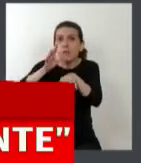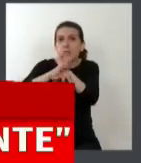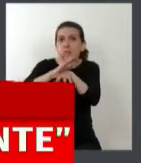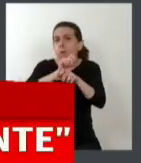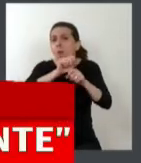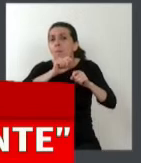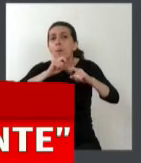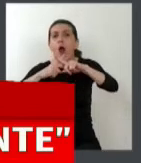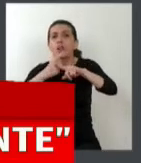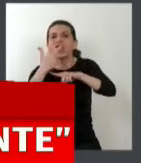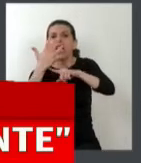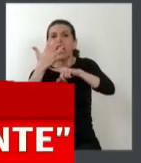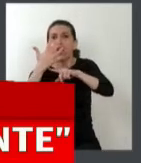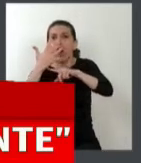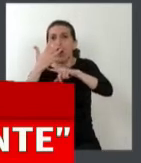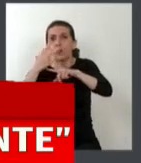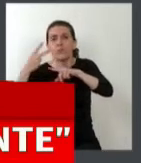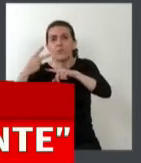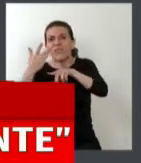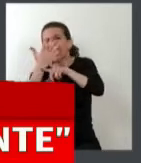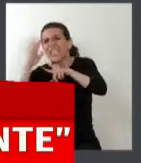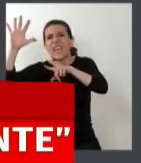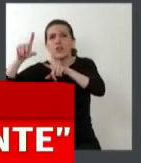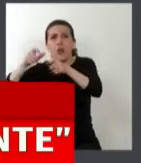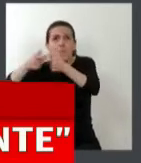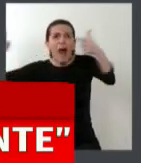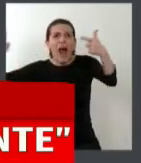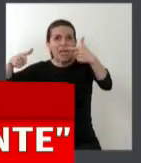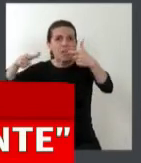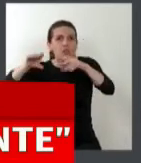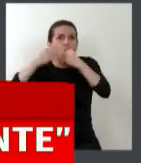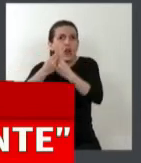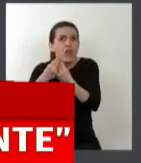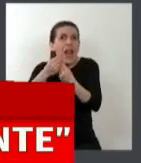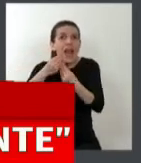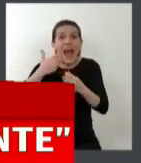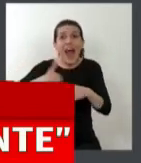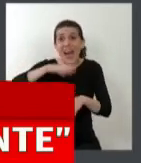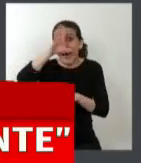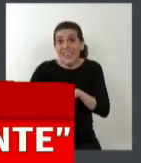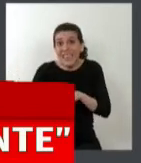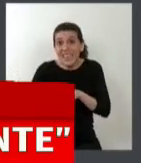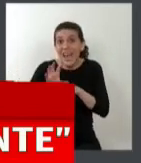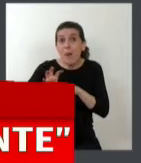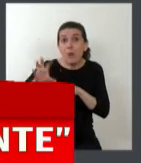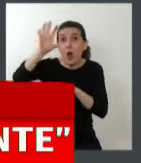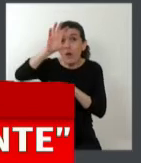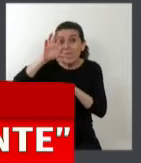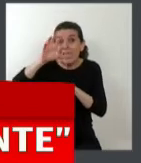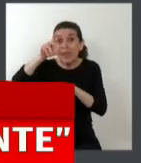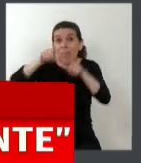5. Hoy representa el 37% del total de casos.